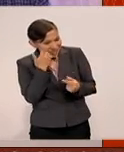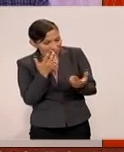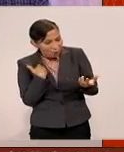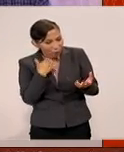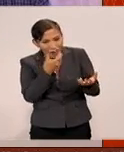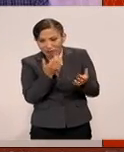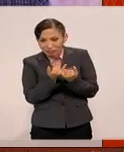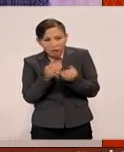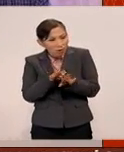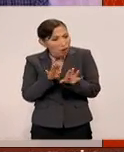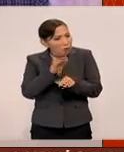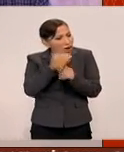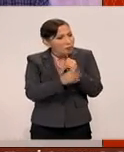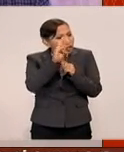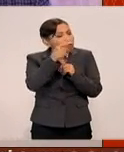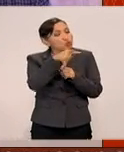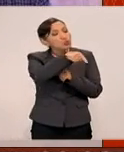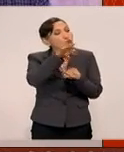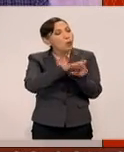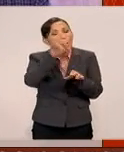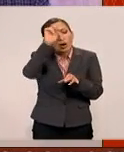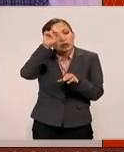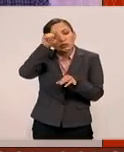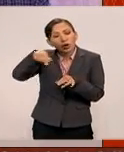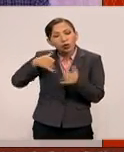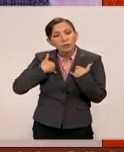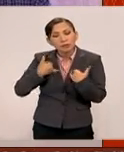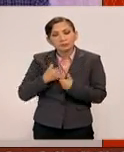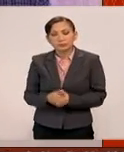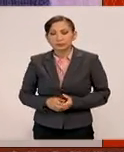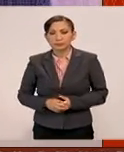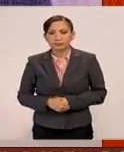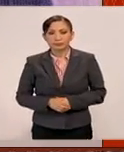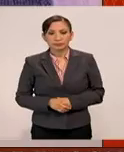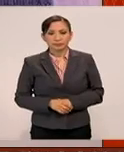o a punto de terminarla, ¿qué le recomendarías para llegar allá?